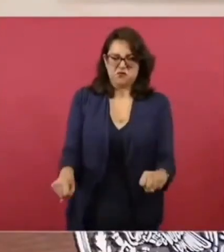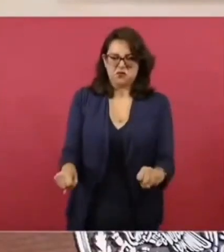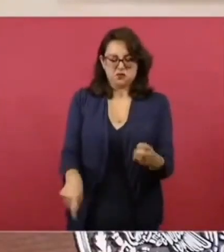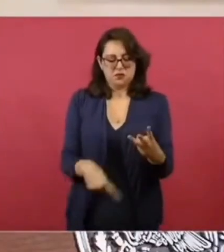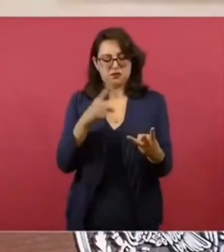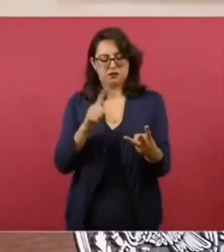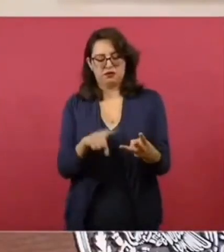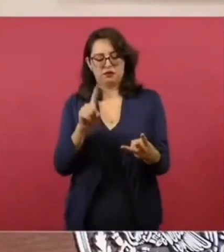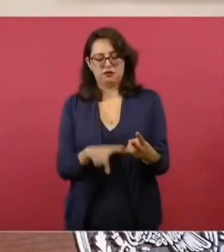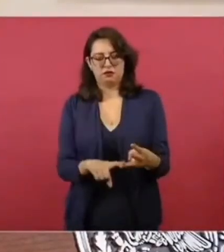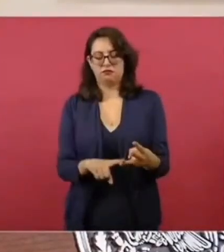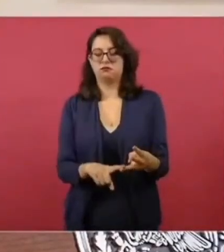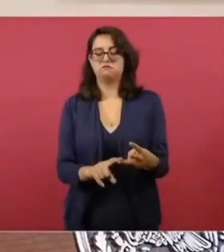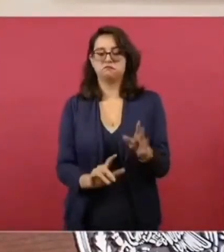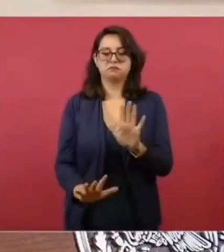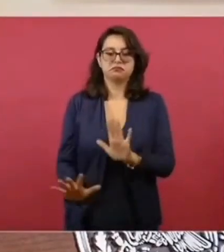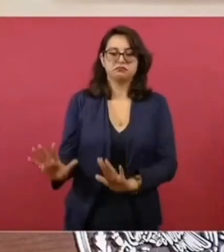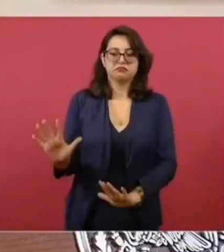y la manipulación en los medios,